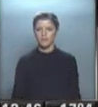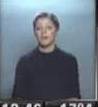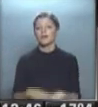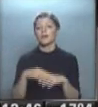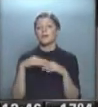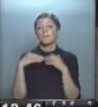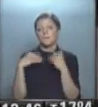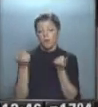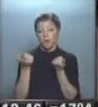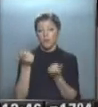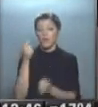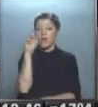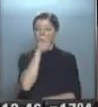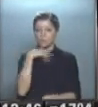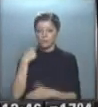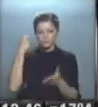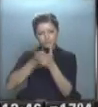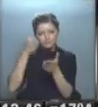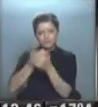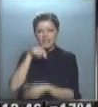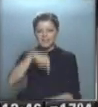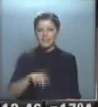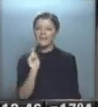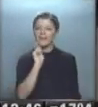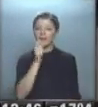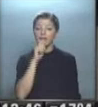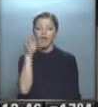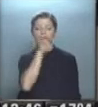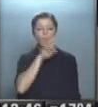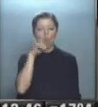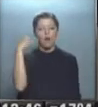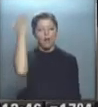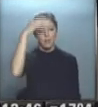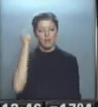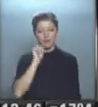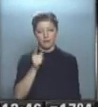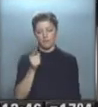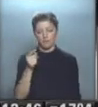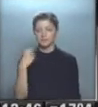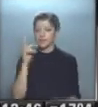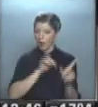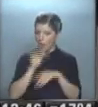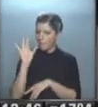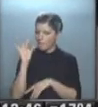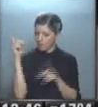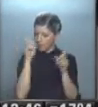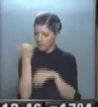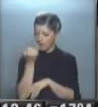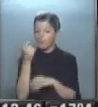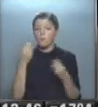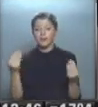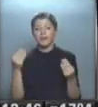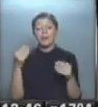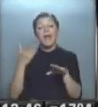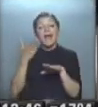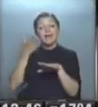Desde ya que las que tienen que encabezar esta lucha, obviamente, son las mujeres saudíes, con todas las dificultades, claro, porque no tienen prácticamente